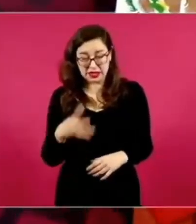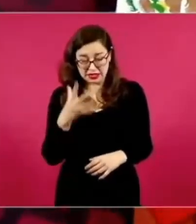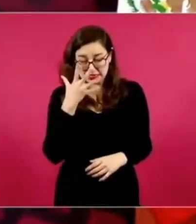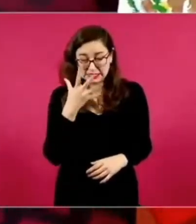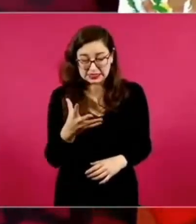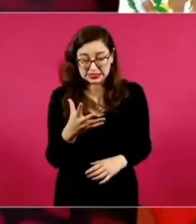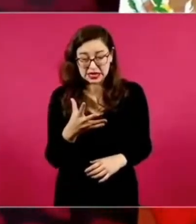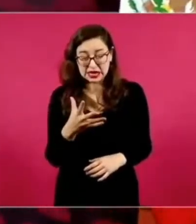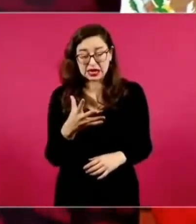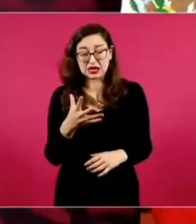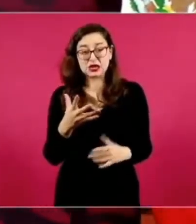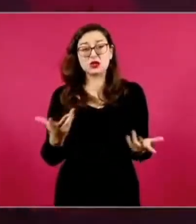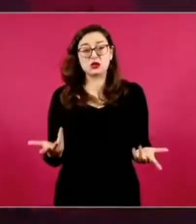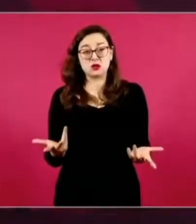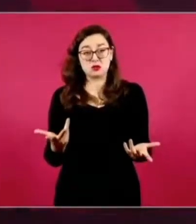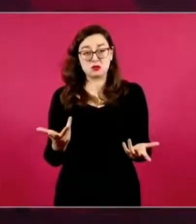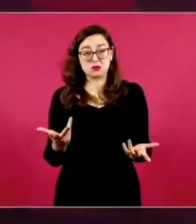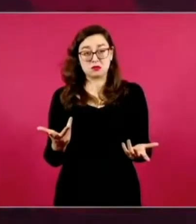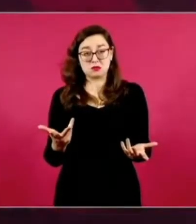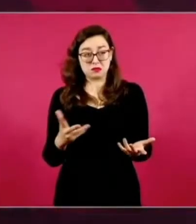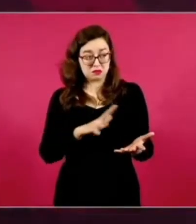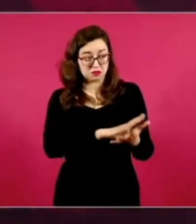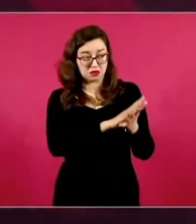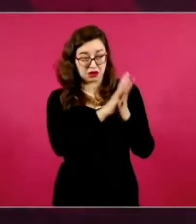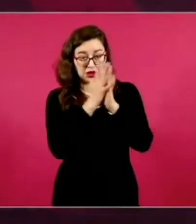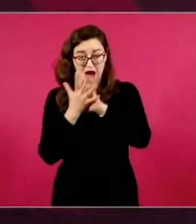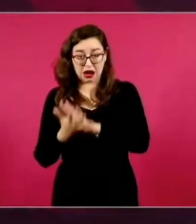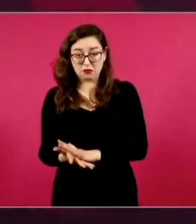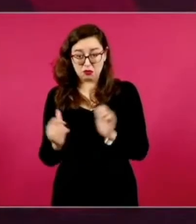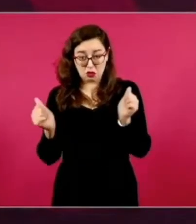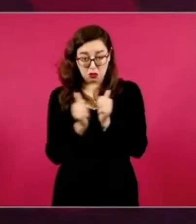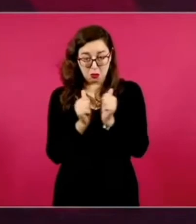en la transformación por la vía pacífica